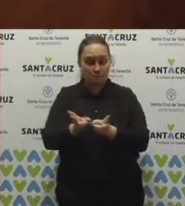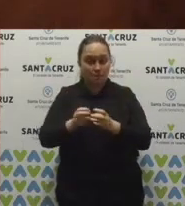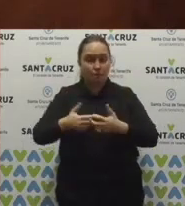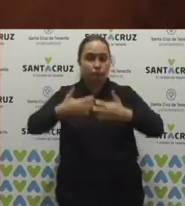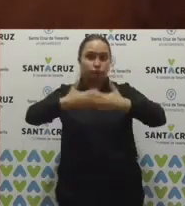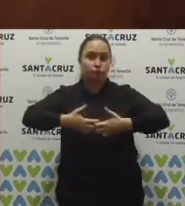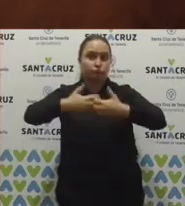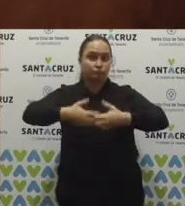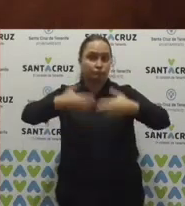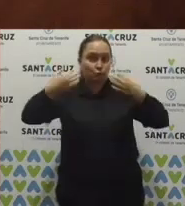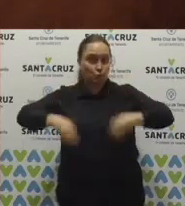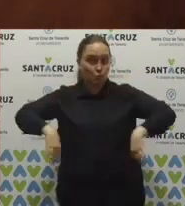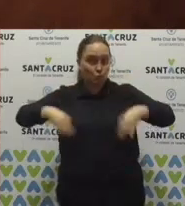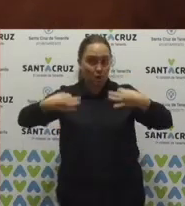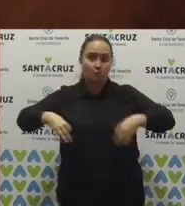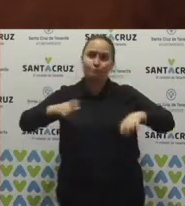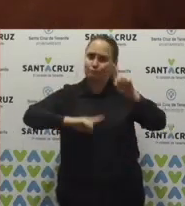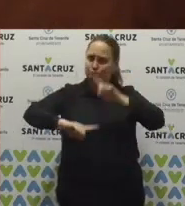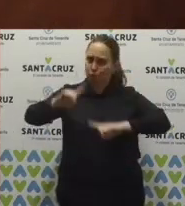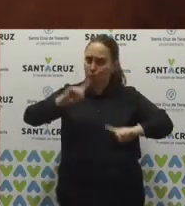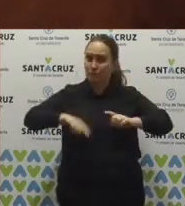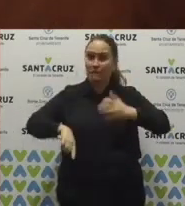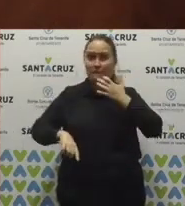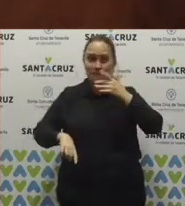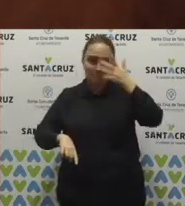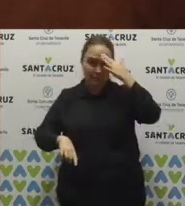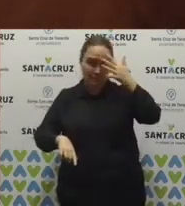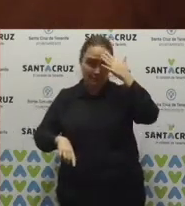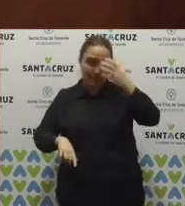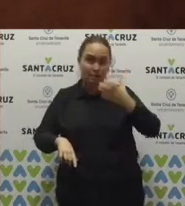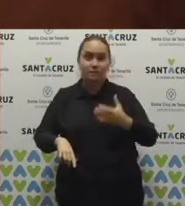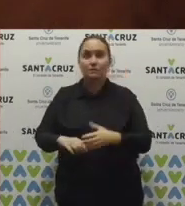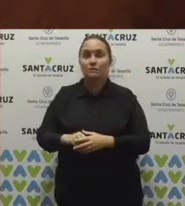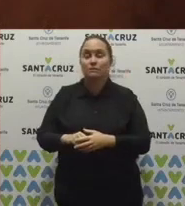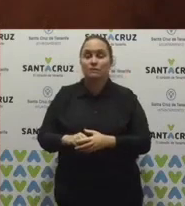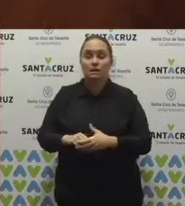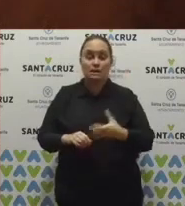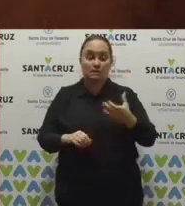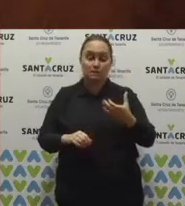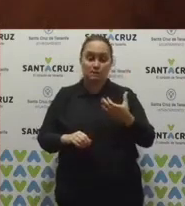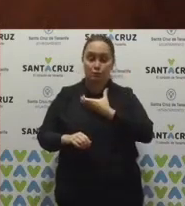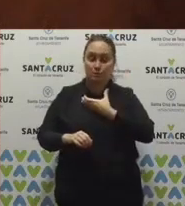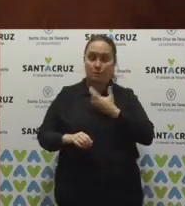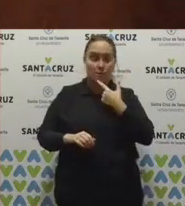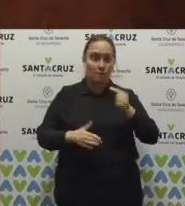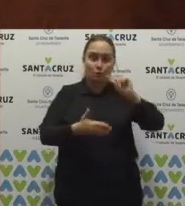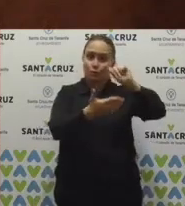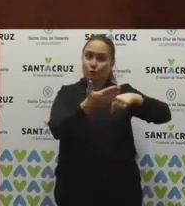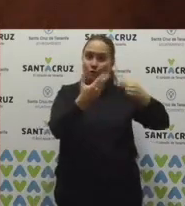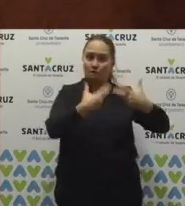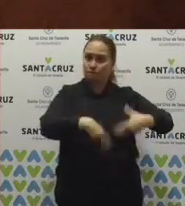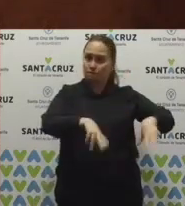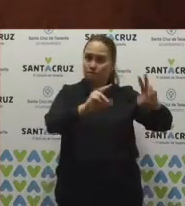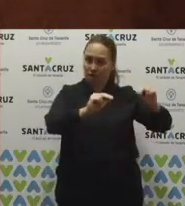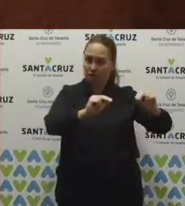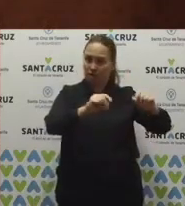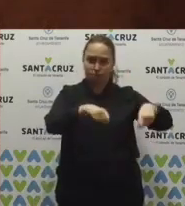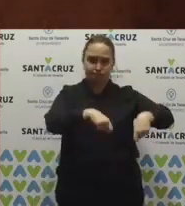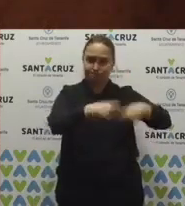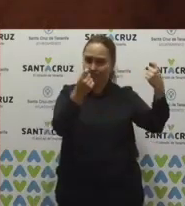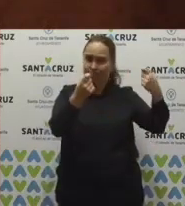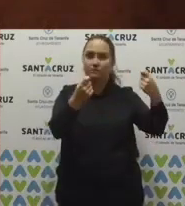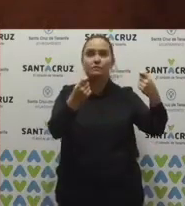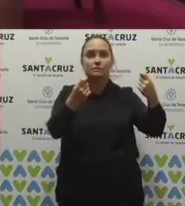con normalidad y si llegara el ayuntamiento a resentir la contratación pues probablemente hay un periodo en el que la piscina estaría